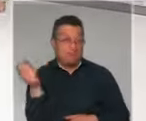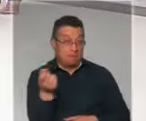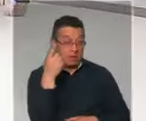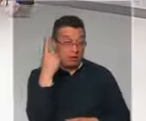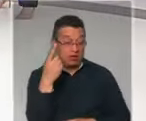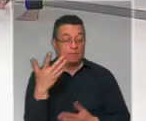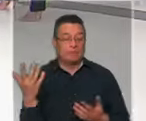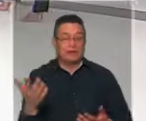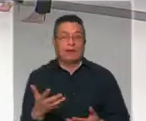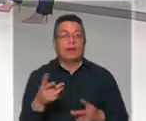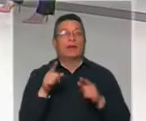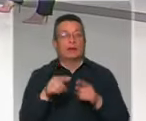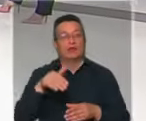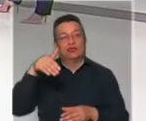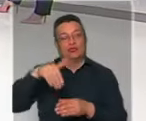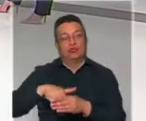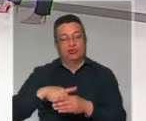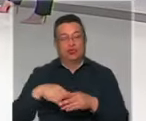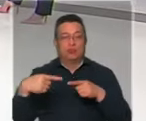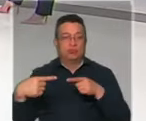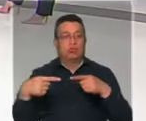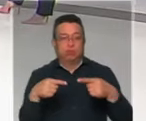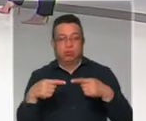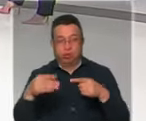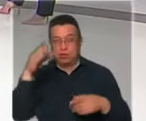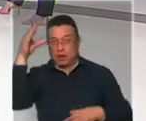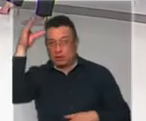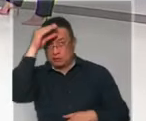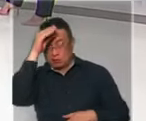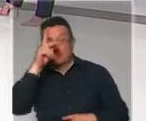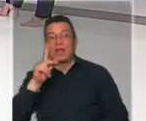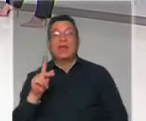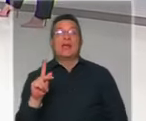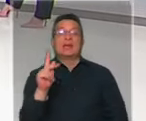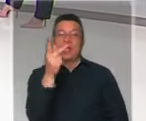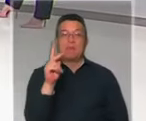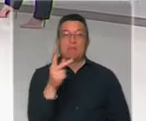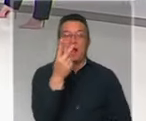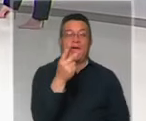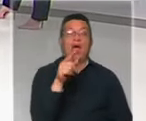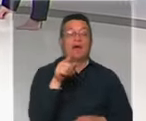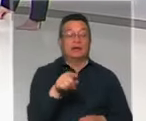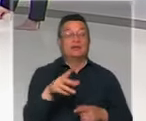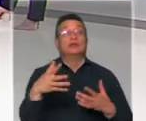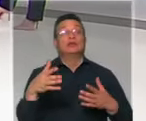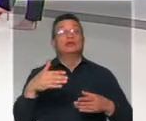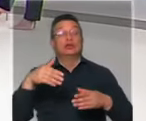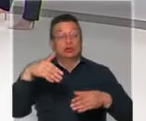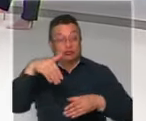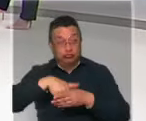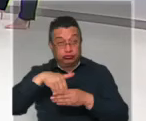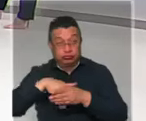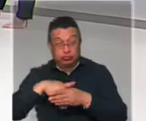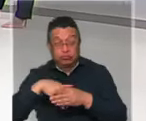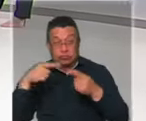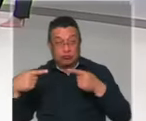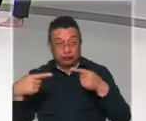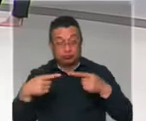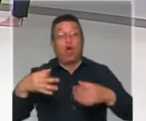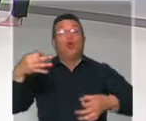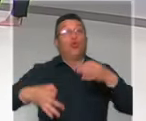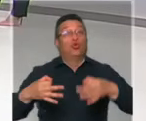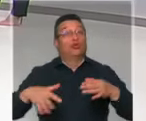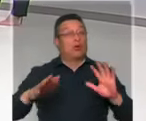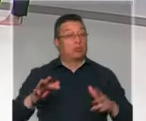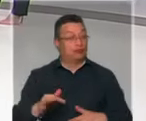esto sea una elección muy reñida entre Donald Trump y Kamala Harris y que de una contienda electoral se pueda pasar a una disputa judicial si es